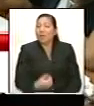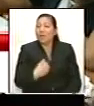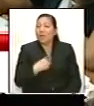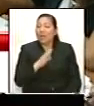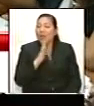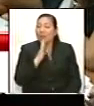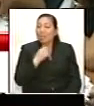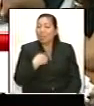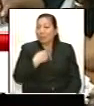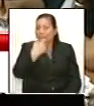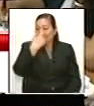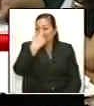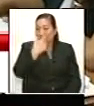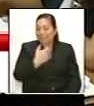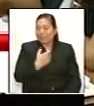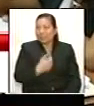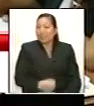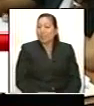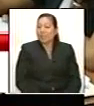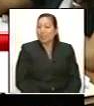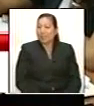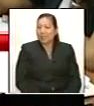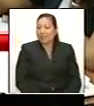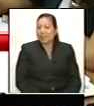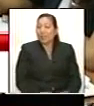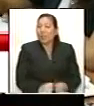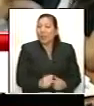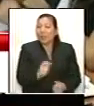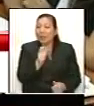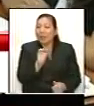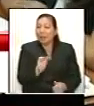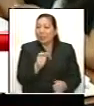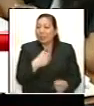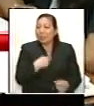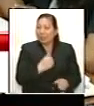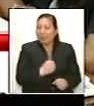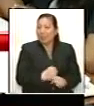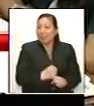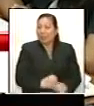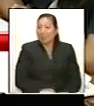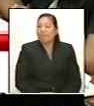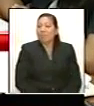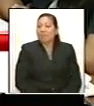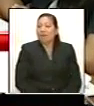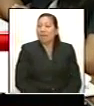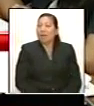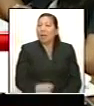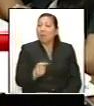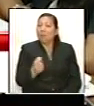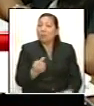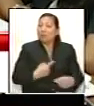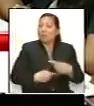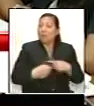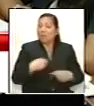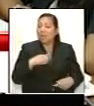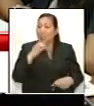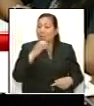de manera personal, lo que converso con la gente con la que trabajo, ¿no? Oye, el ciudadano viene a